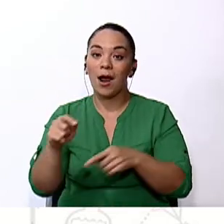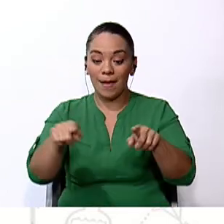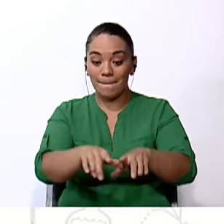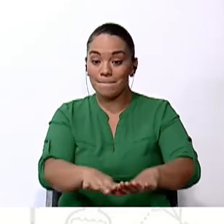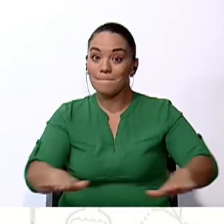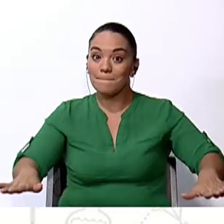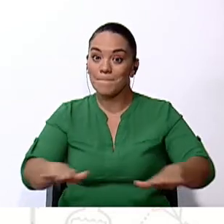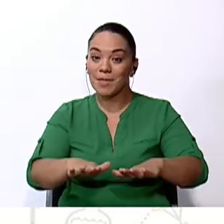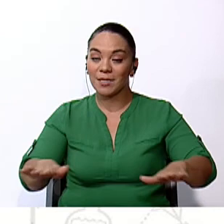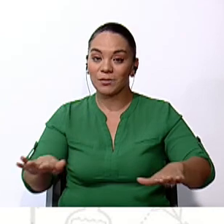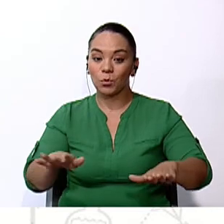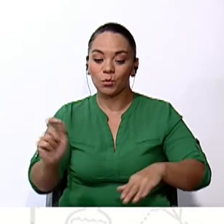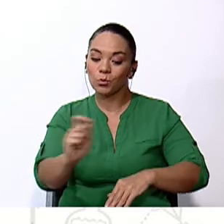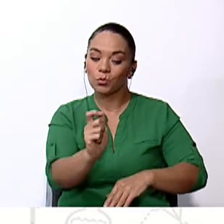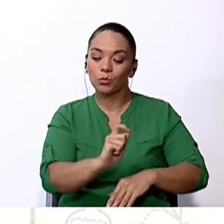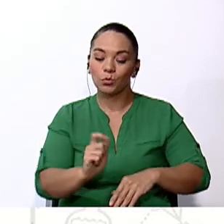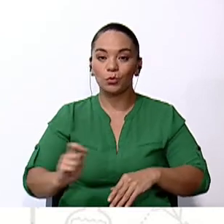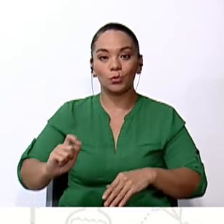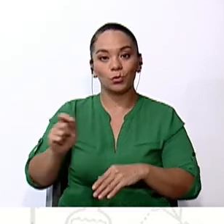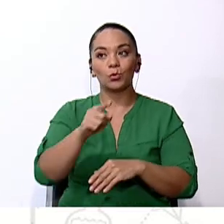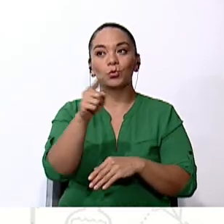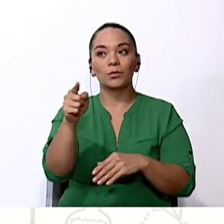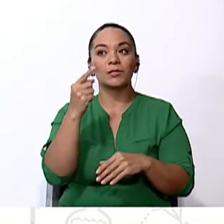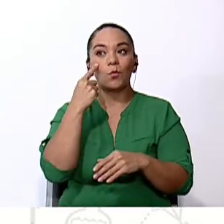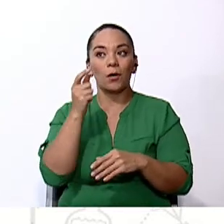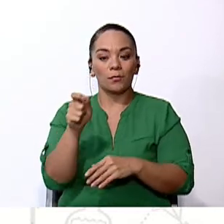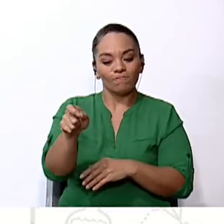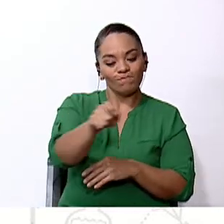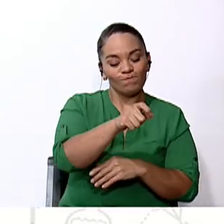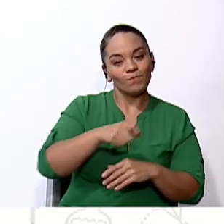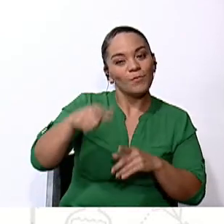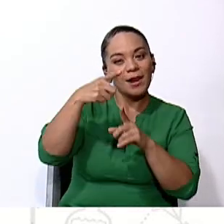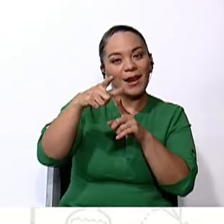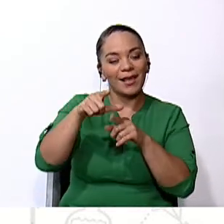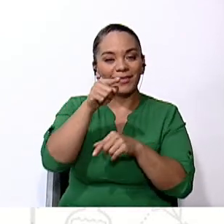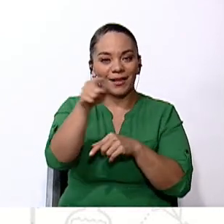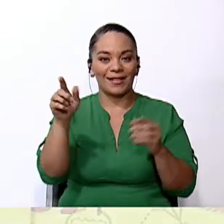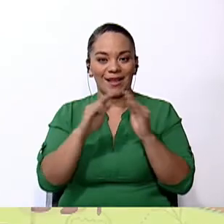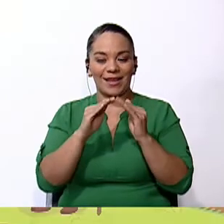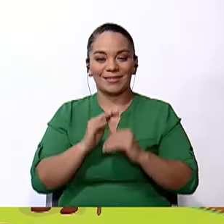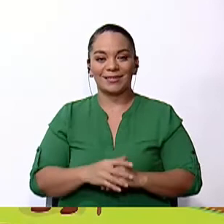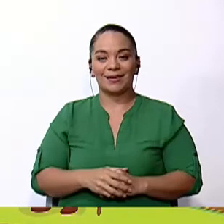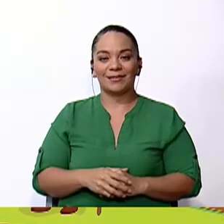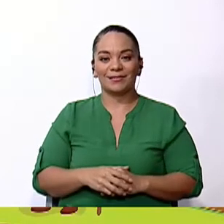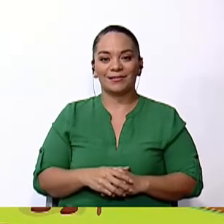jugar de rodear la letra o el disfraz que les hicieron en casa.